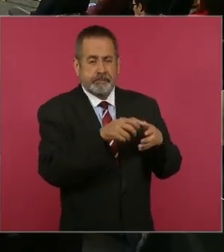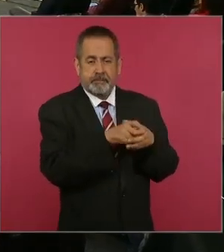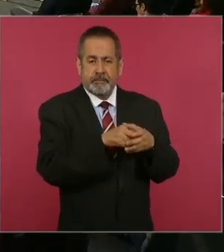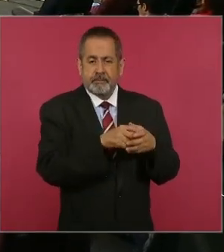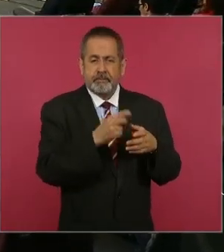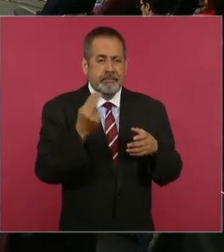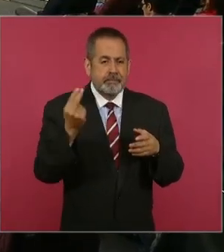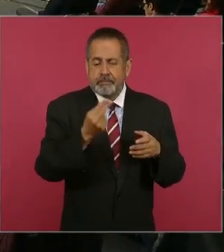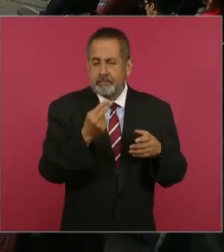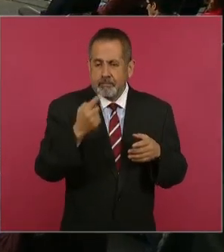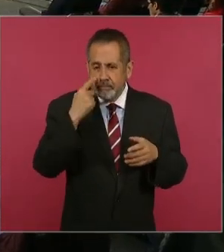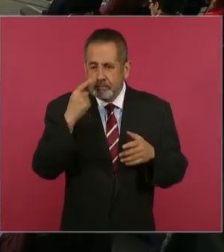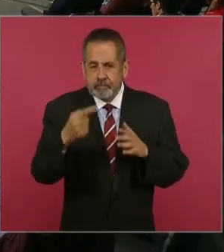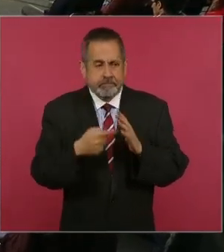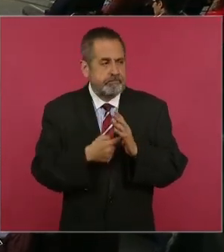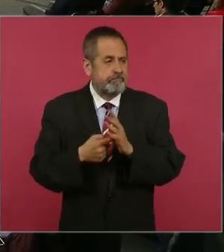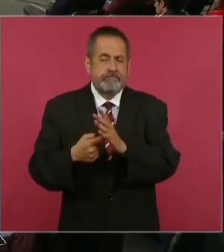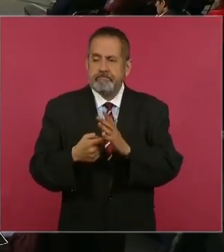que